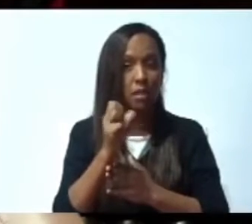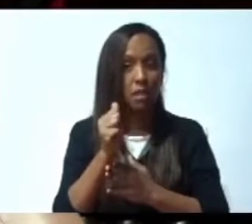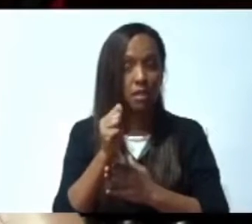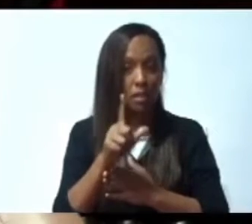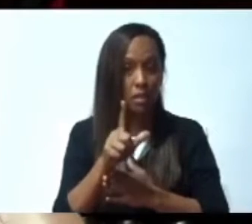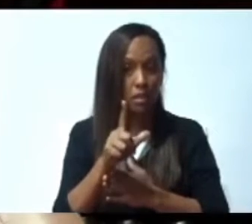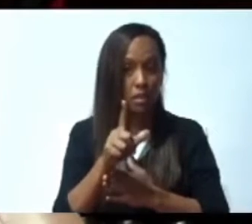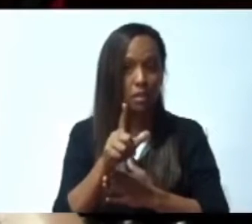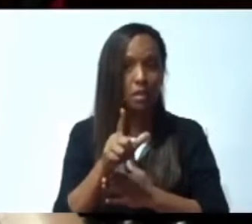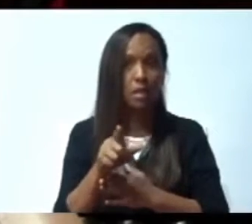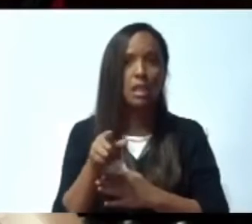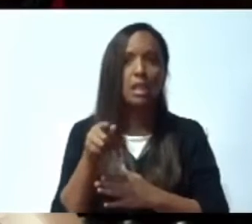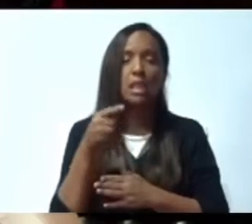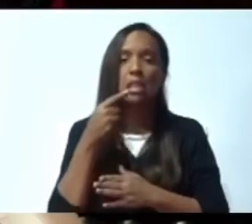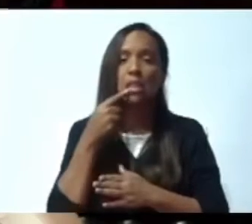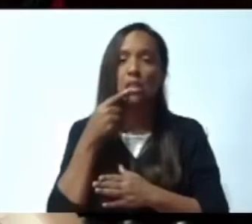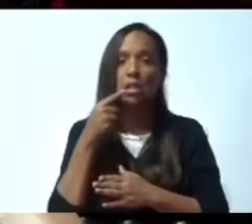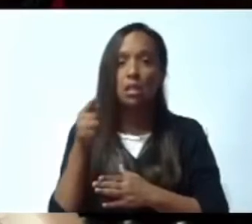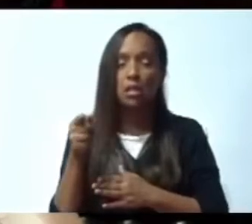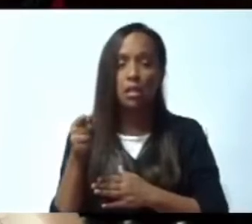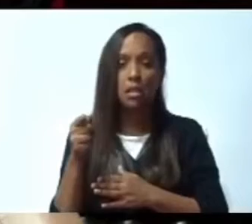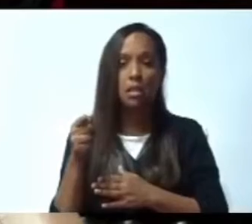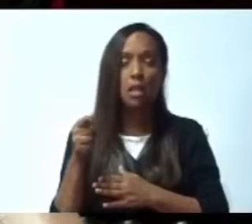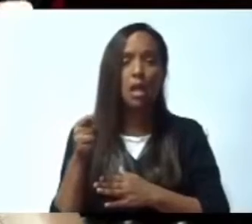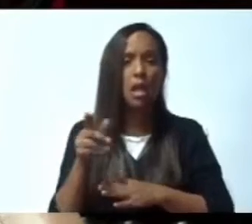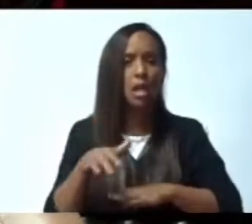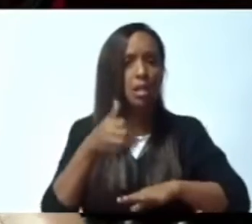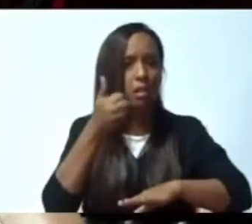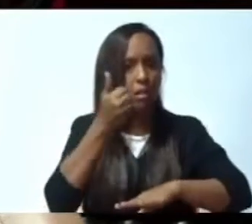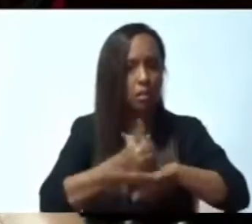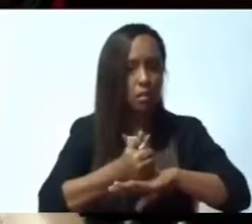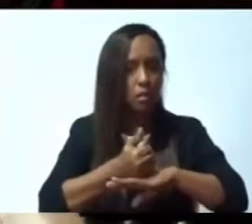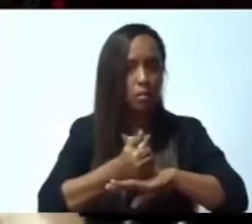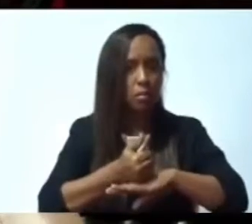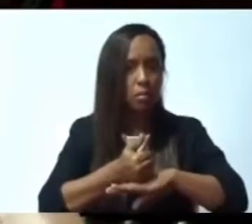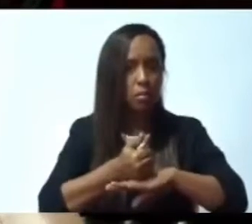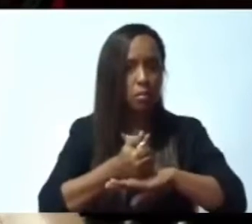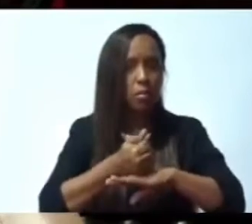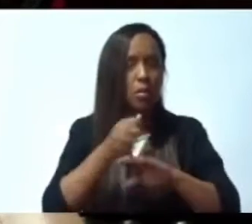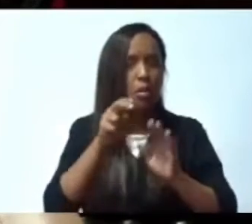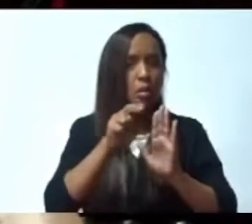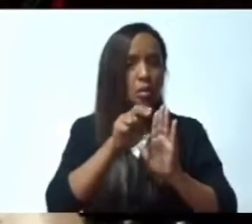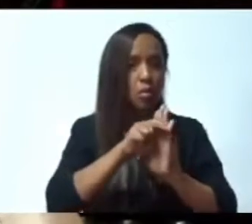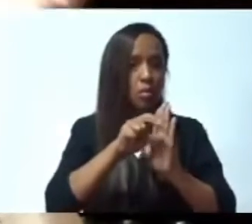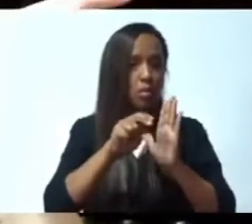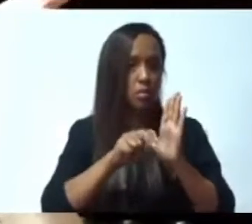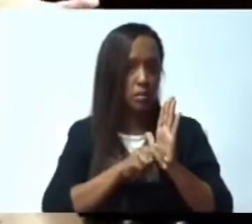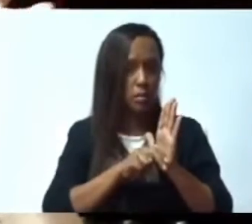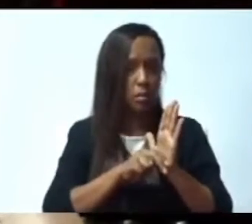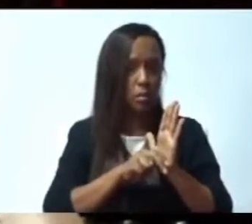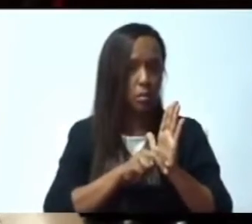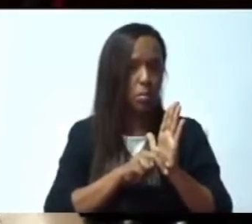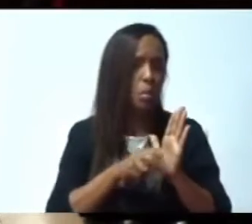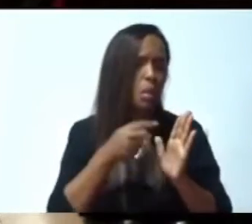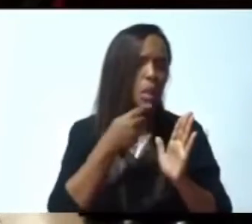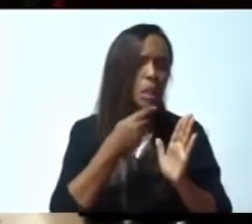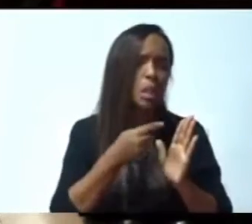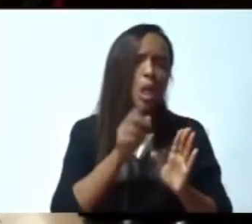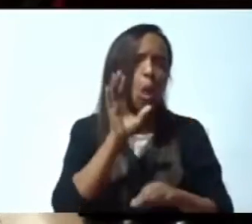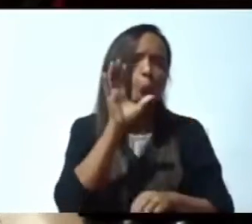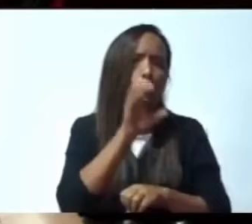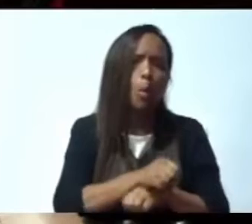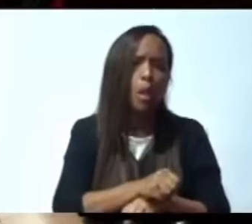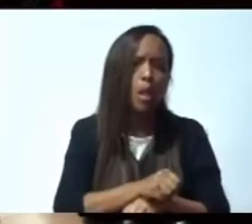sentido tiene que exista un instituto como el INDOCAL que establece una normativa y luego esa normativa si quiere se cumple, si quiere no se